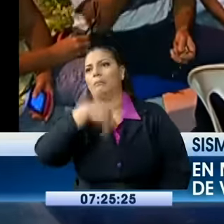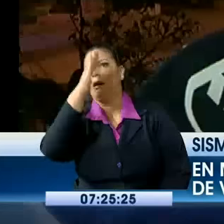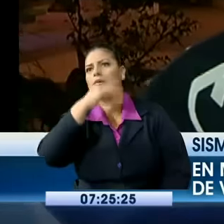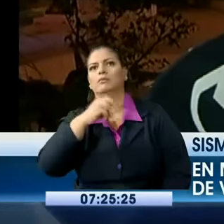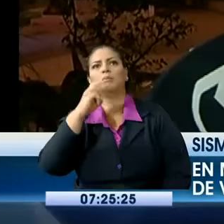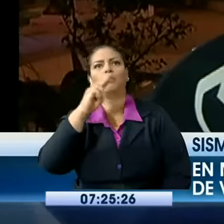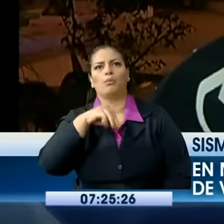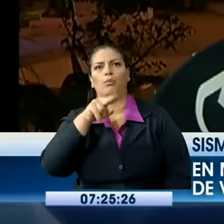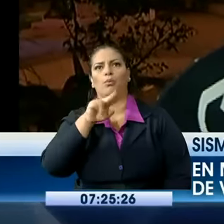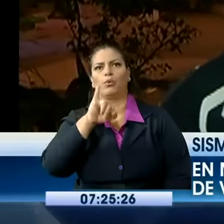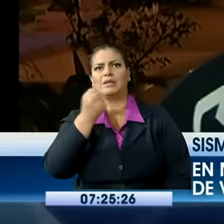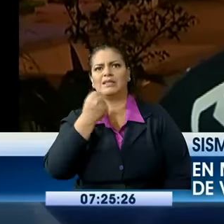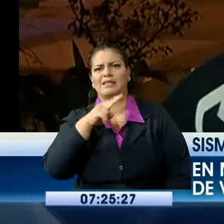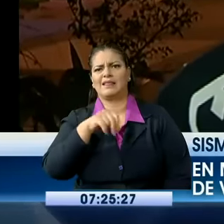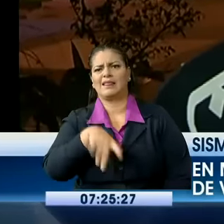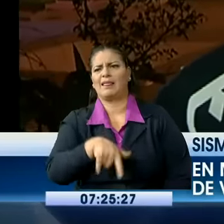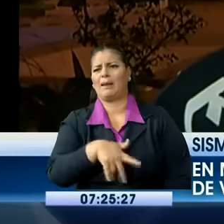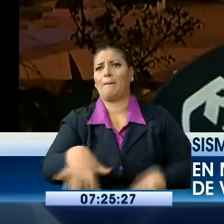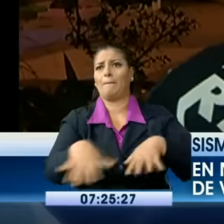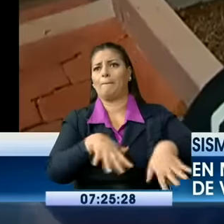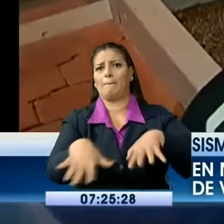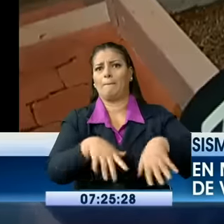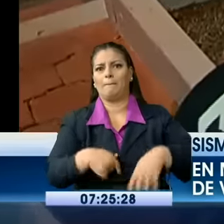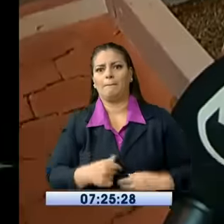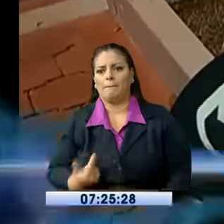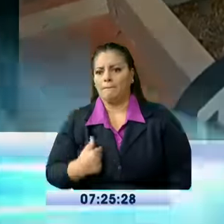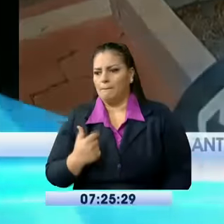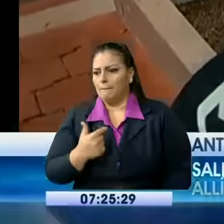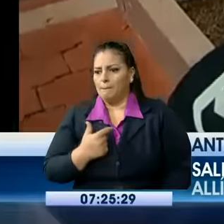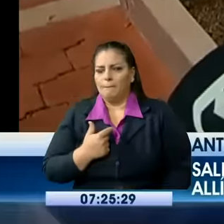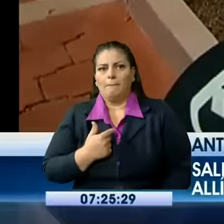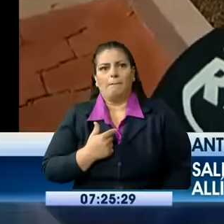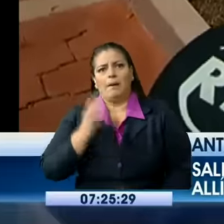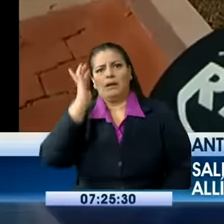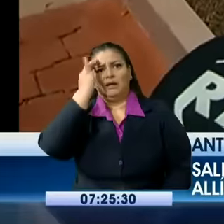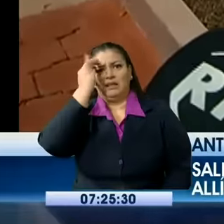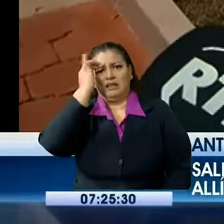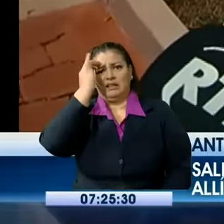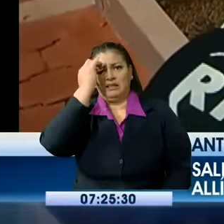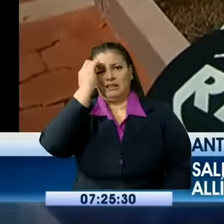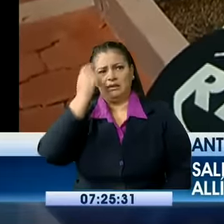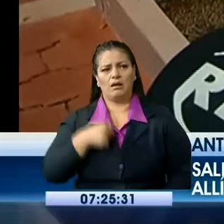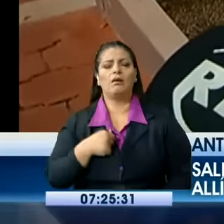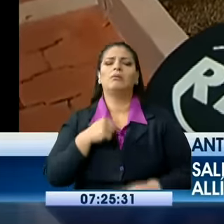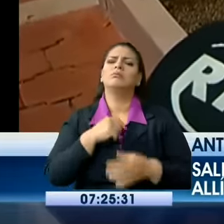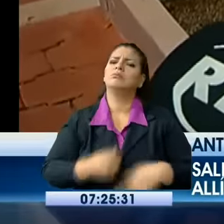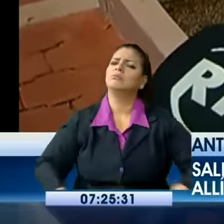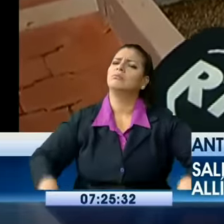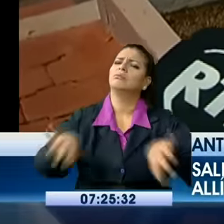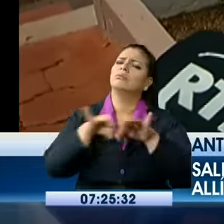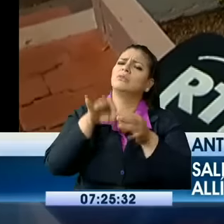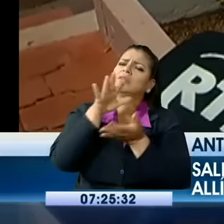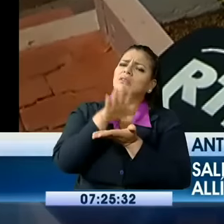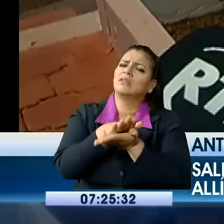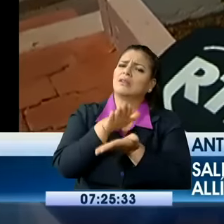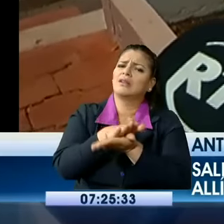estas situaciones nos ponen a nosotros bastante inquietantes, ¿no? Pero hay que guardar la calma. Esa es la única forma,